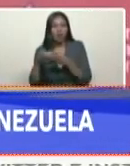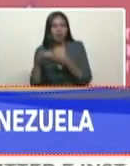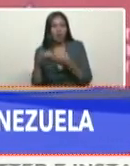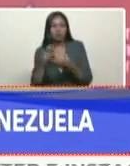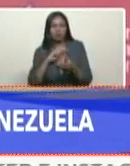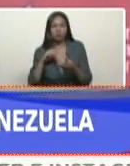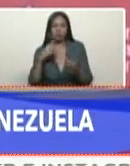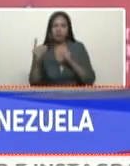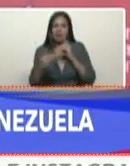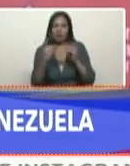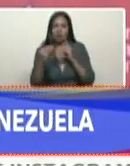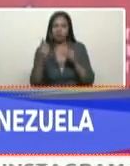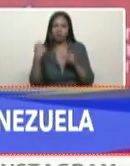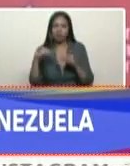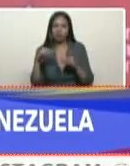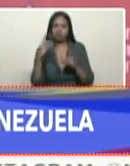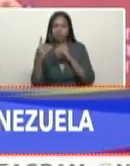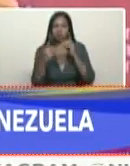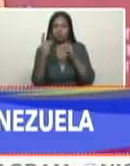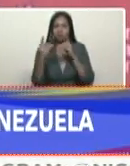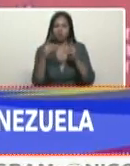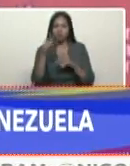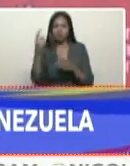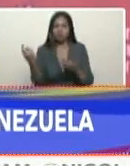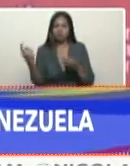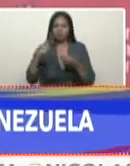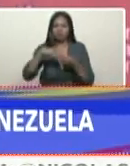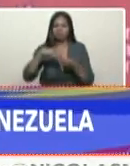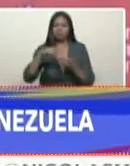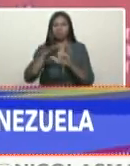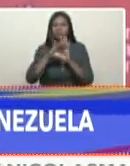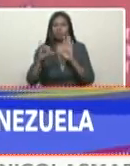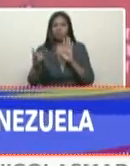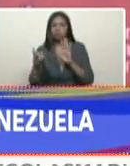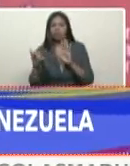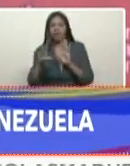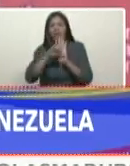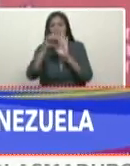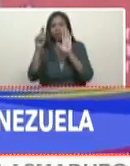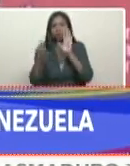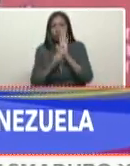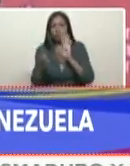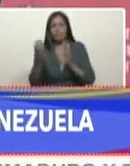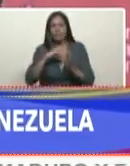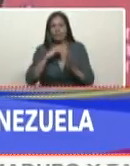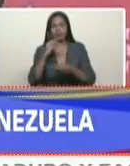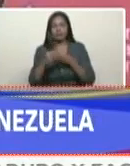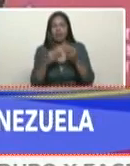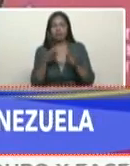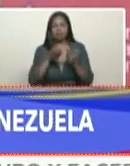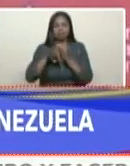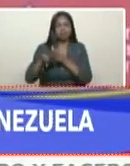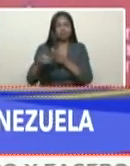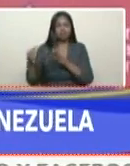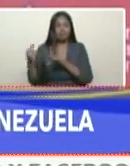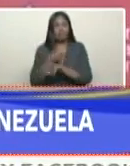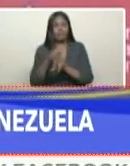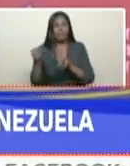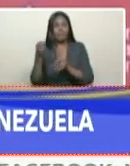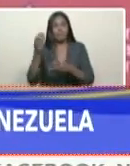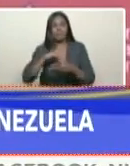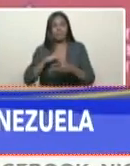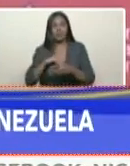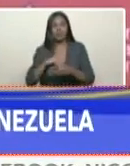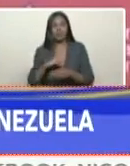Tenemos que dialogar para que ellos vengan a la Constitución y se alejen del golpismo. Porque la oposición está en el